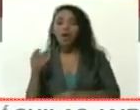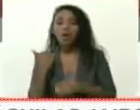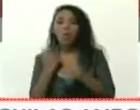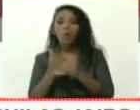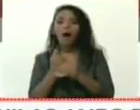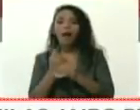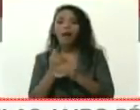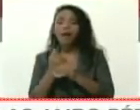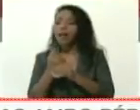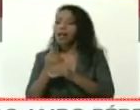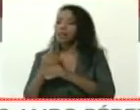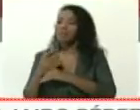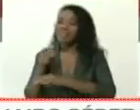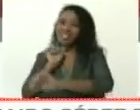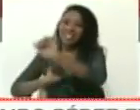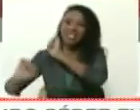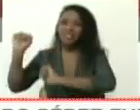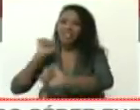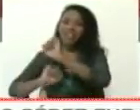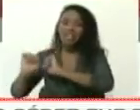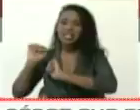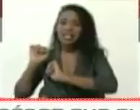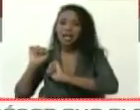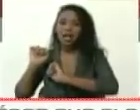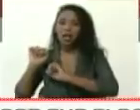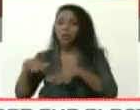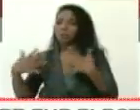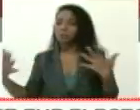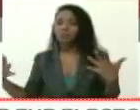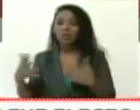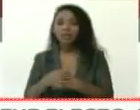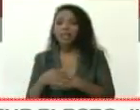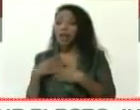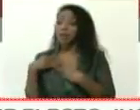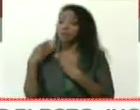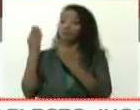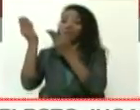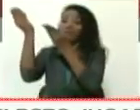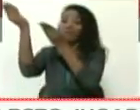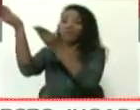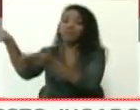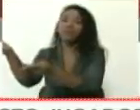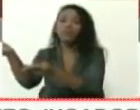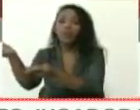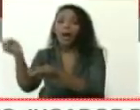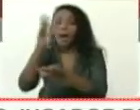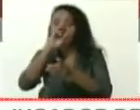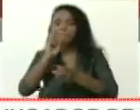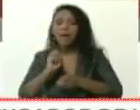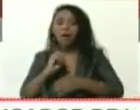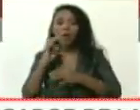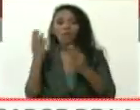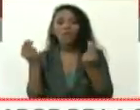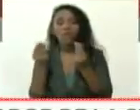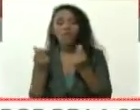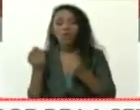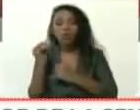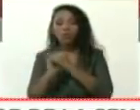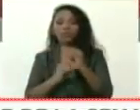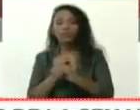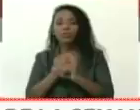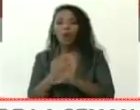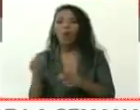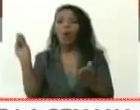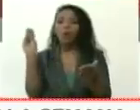soberanía cuando Menem y De la Rúa se le estaban entregando al Fondo Monetario y le corresponde de nuevo a Cristina, ahora con Alberto